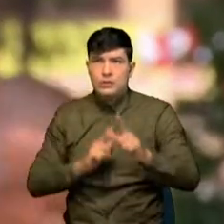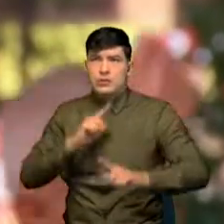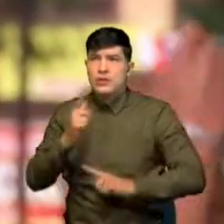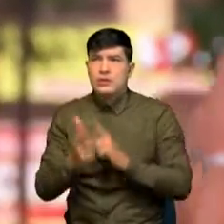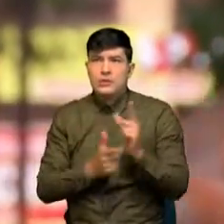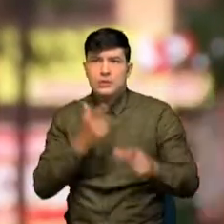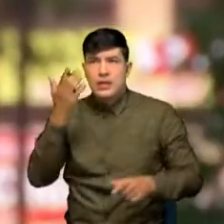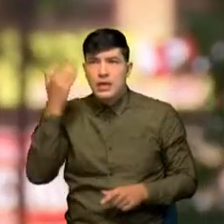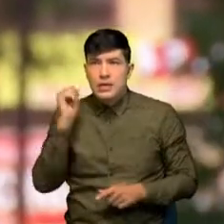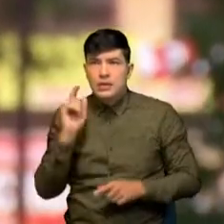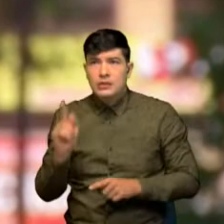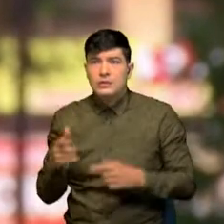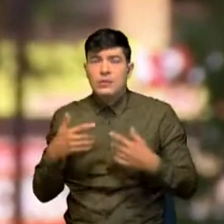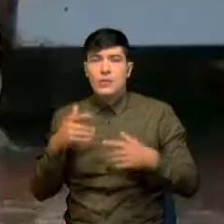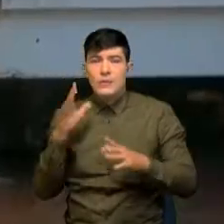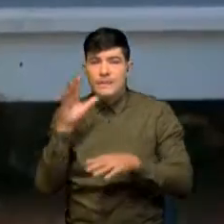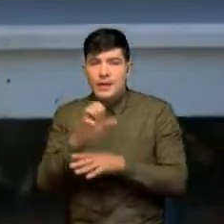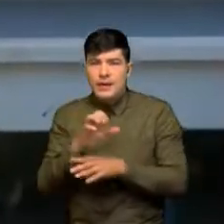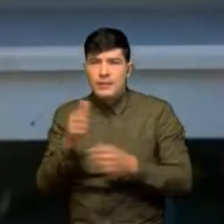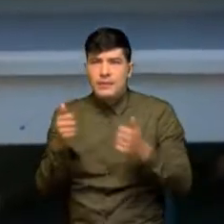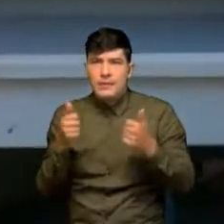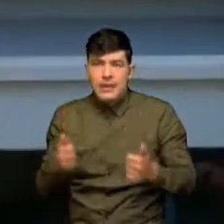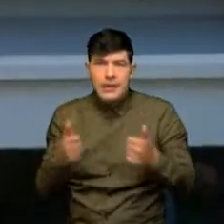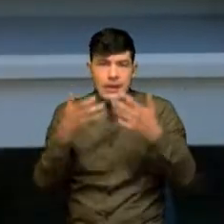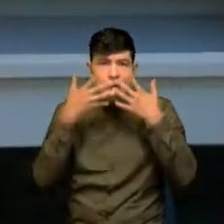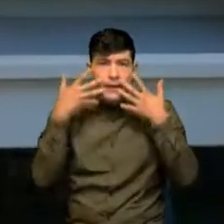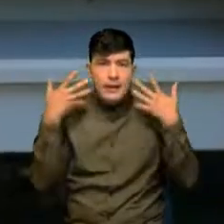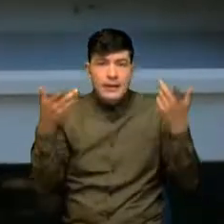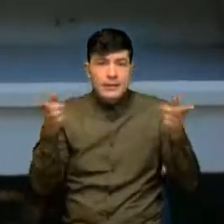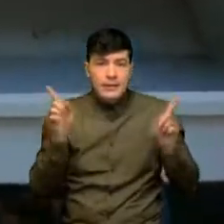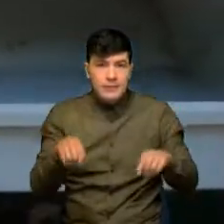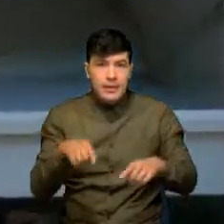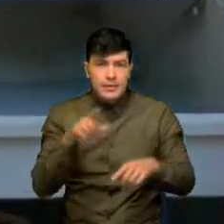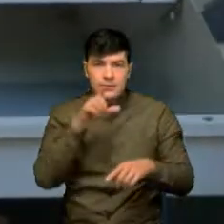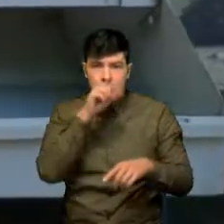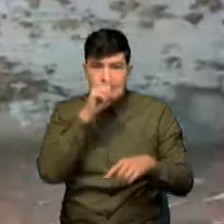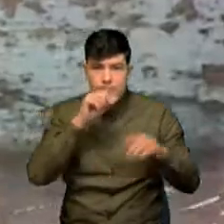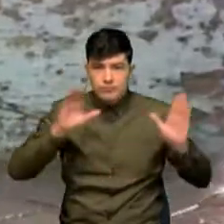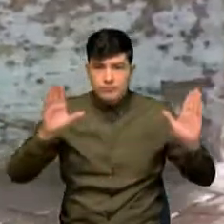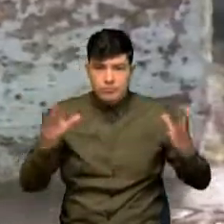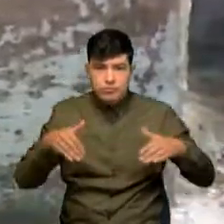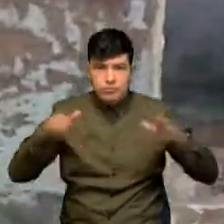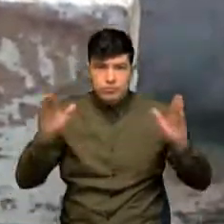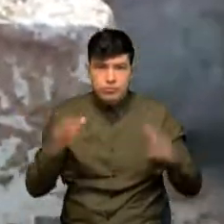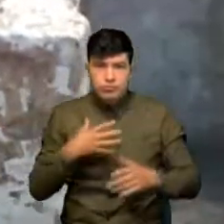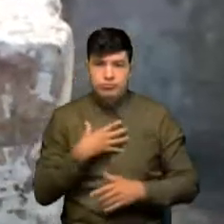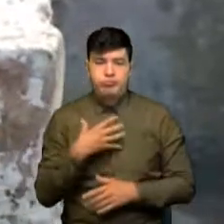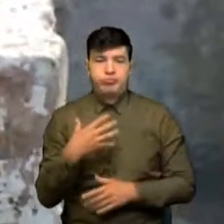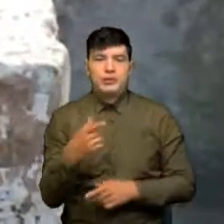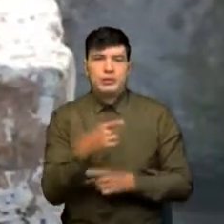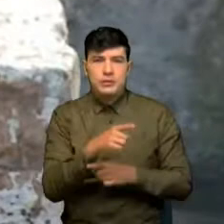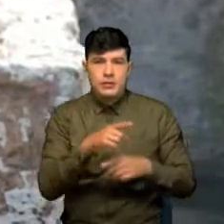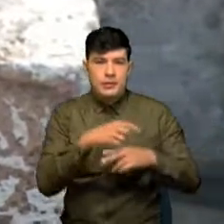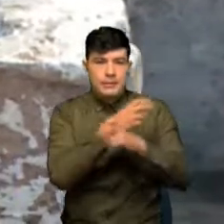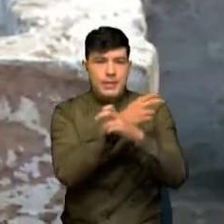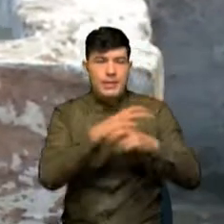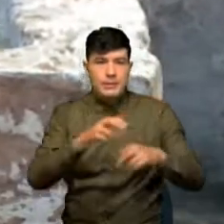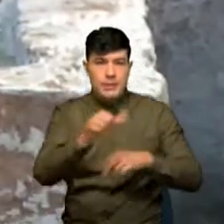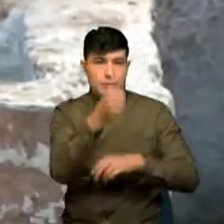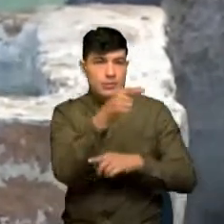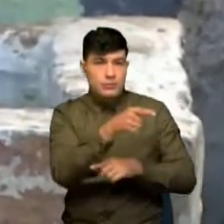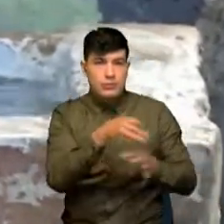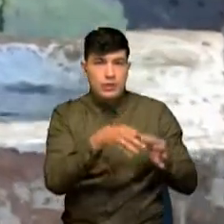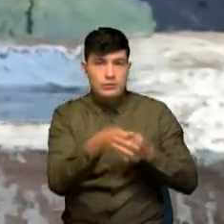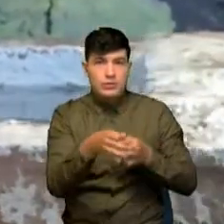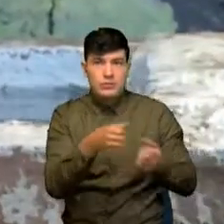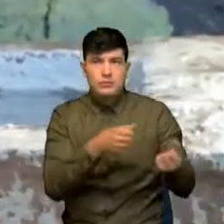incansablemente porque estén bien los perros, gatos y hasta las palomas que están en el parque principal. Cuando uno ama a los animales,